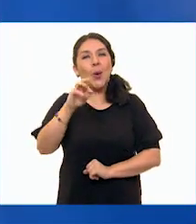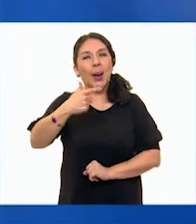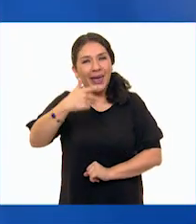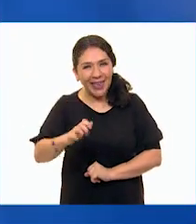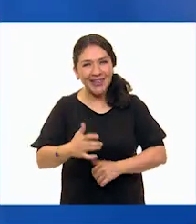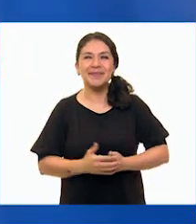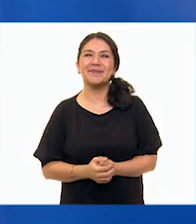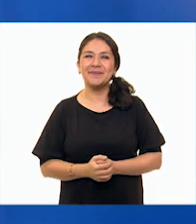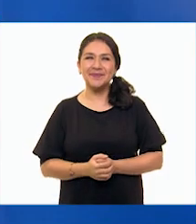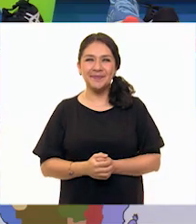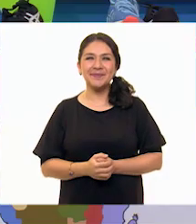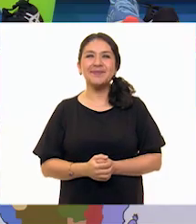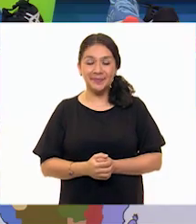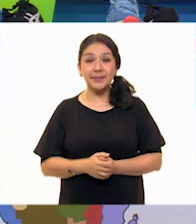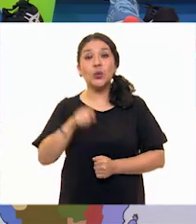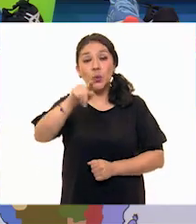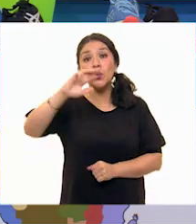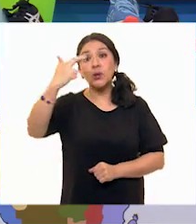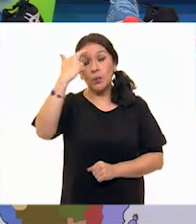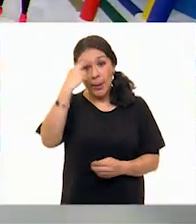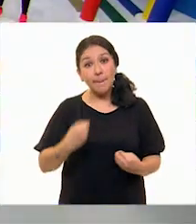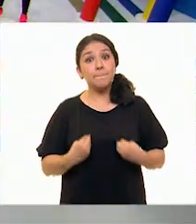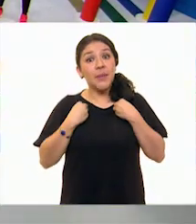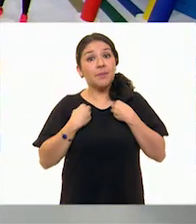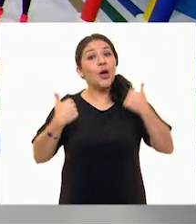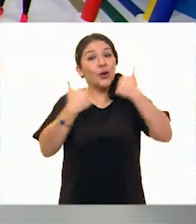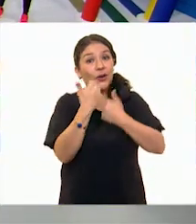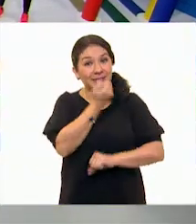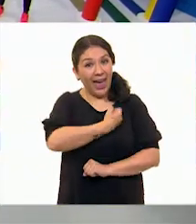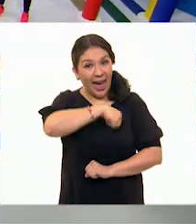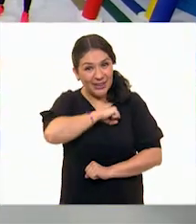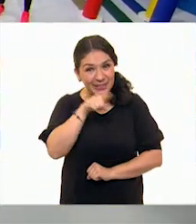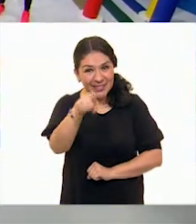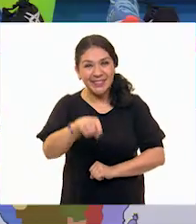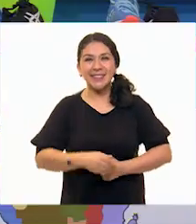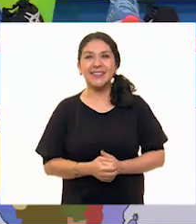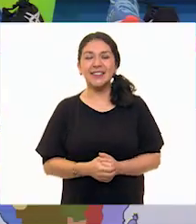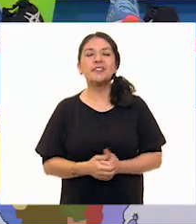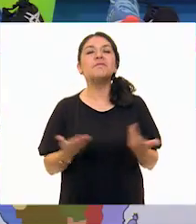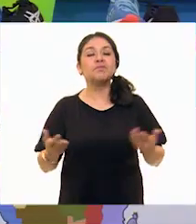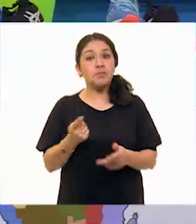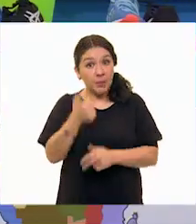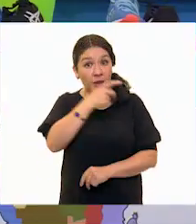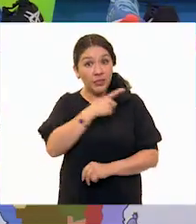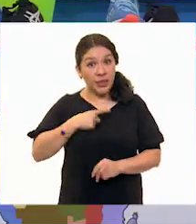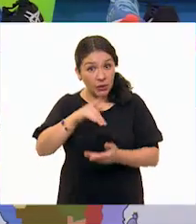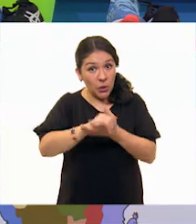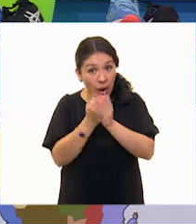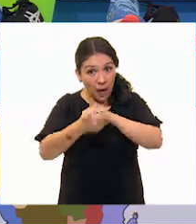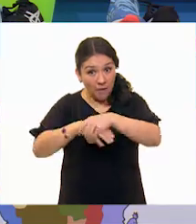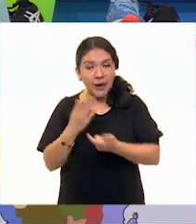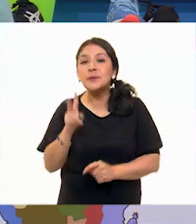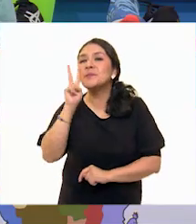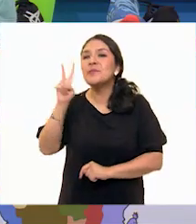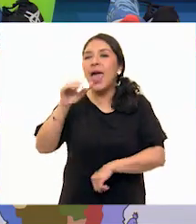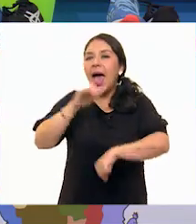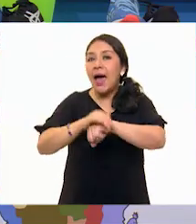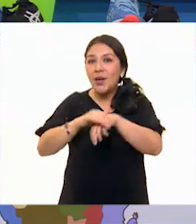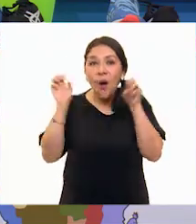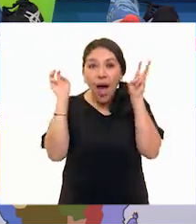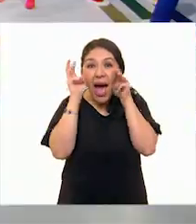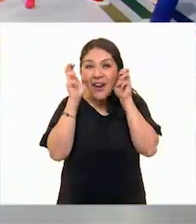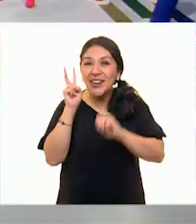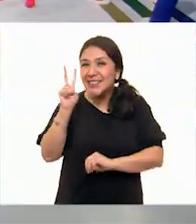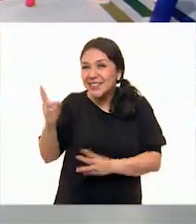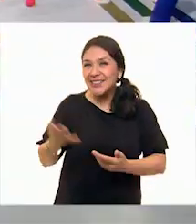Calderón. Gracias. Recuerda, vive saludablemente. Antes hay que lavarse las manos, así que vamos con nuestro amigo ojo